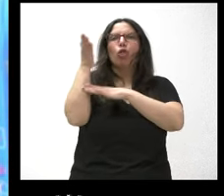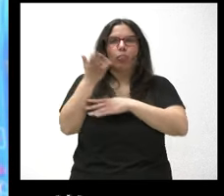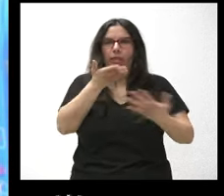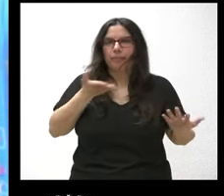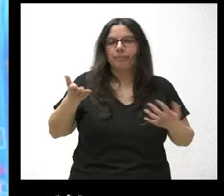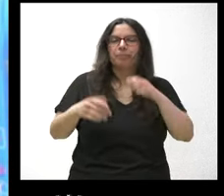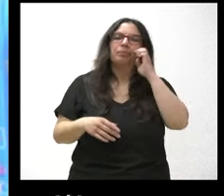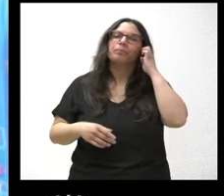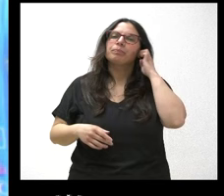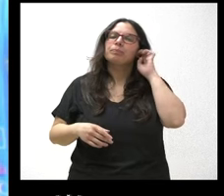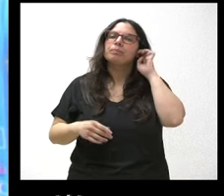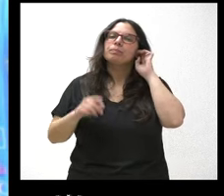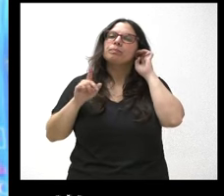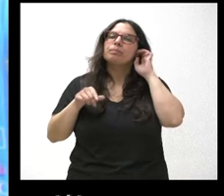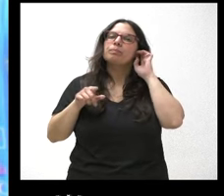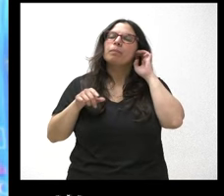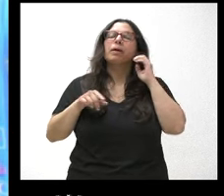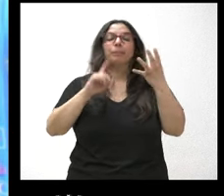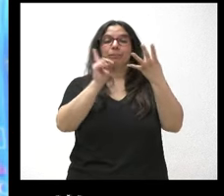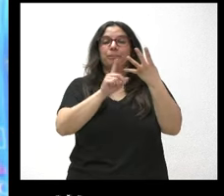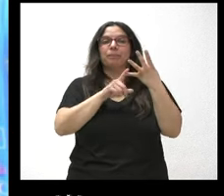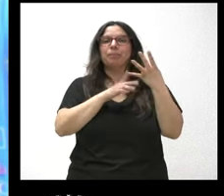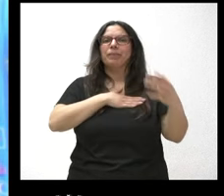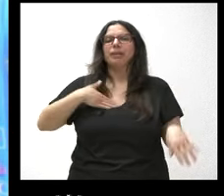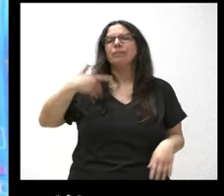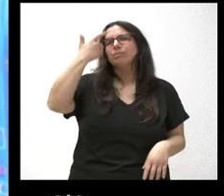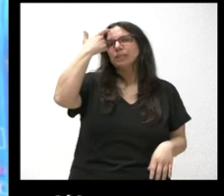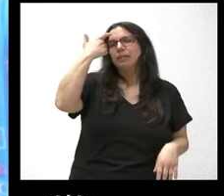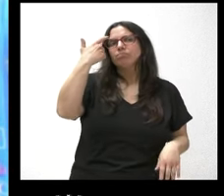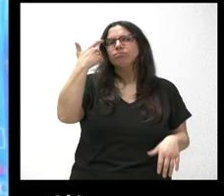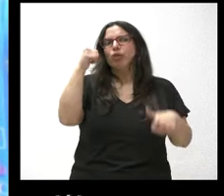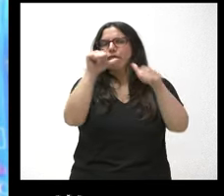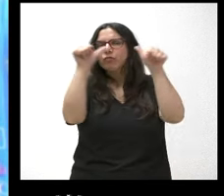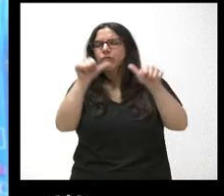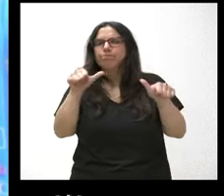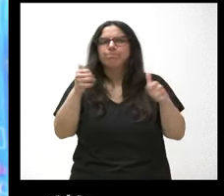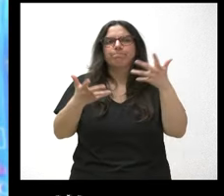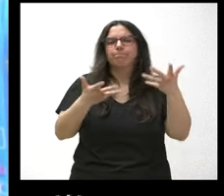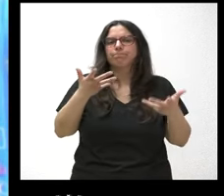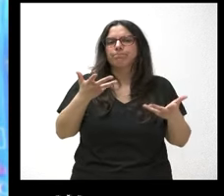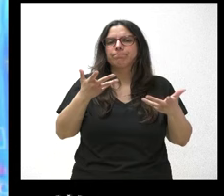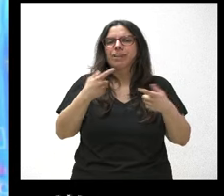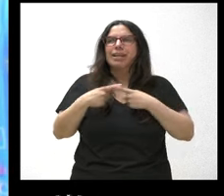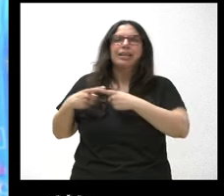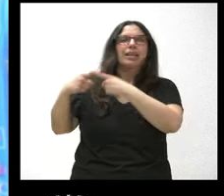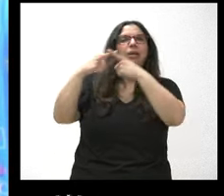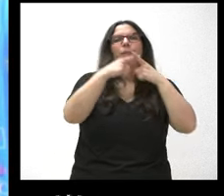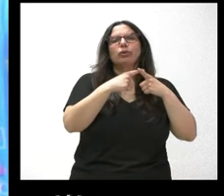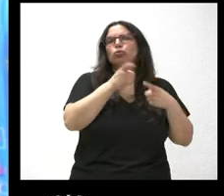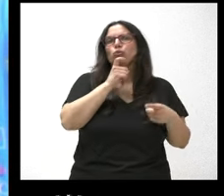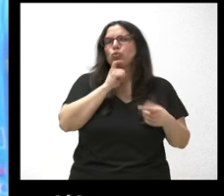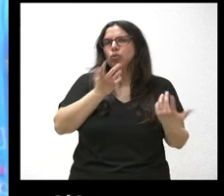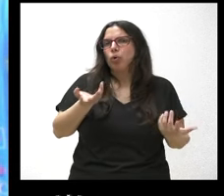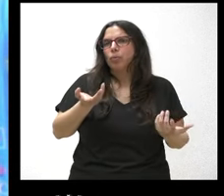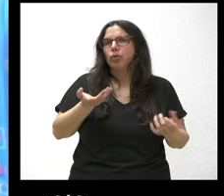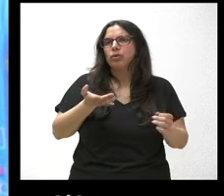también querría conocer la fórmula por la cual se va a hacer ese reparto, en virtud